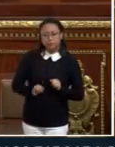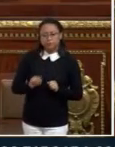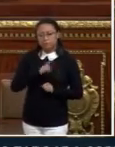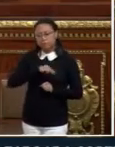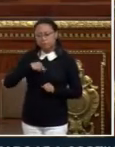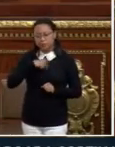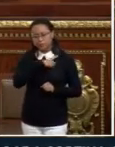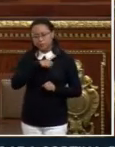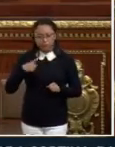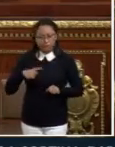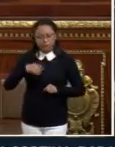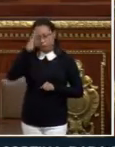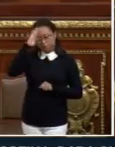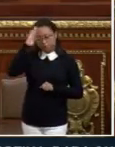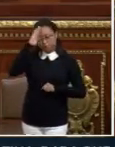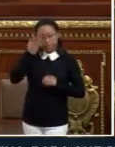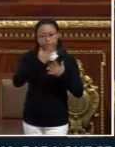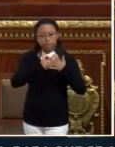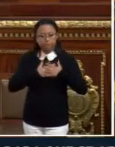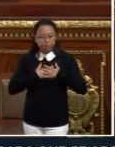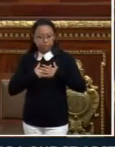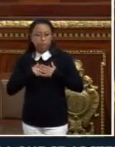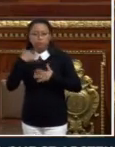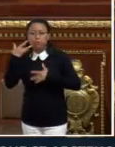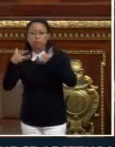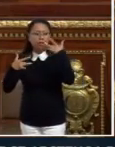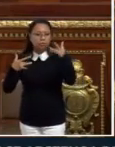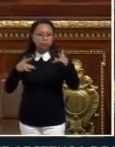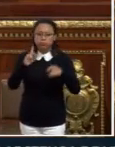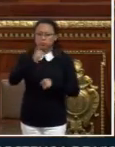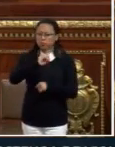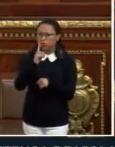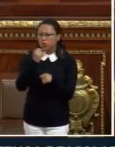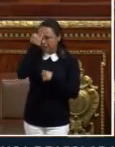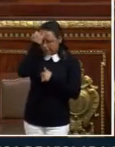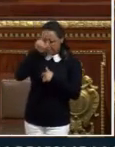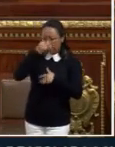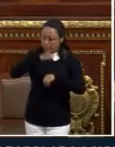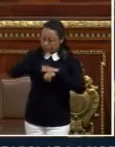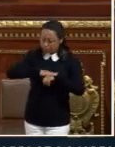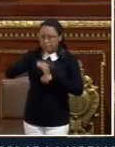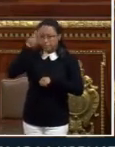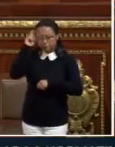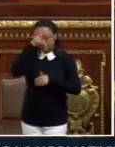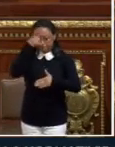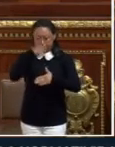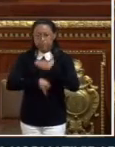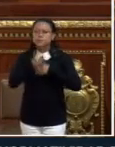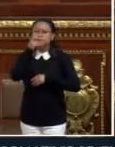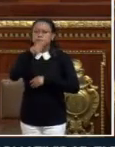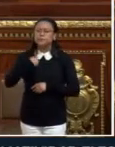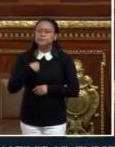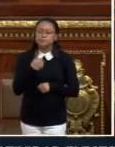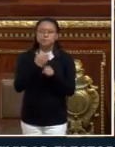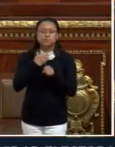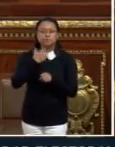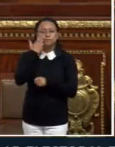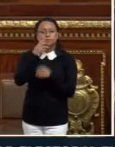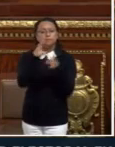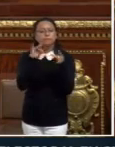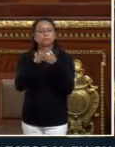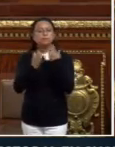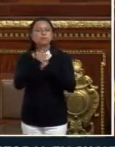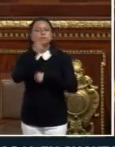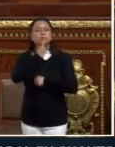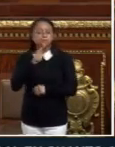amor romántico, con ideas un poco más complejas. Y a este es el punto al que quiero llegar, porque la violencia hacia las